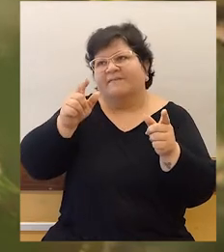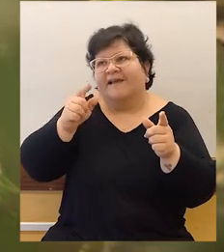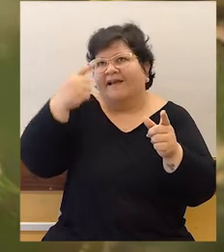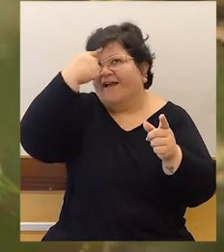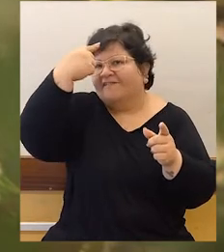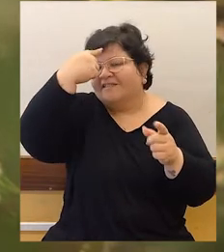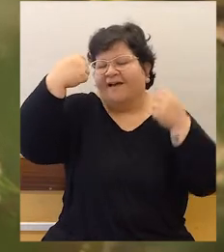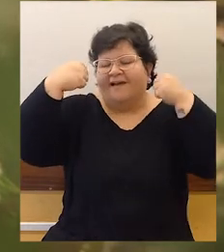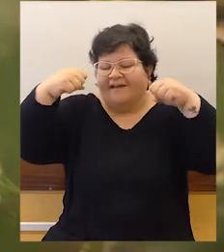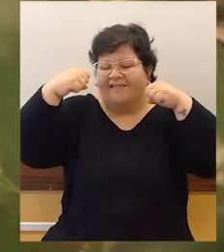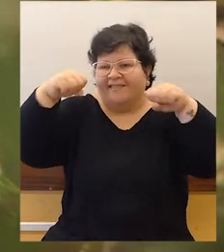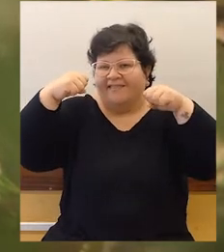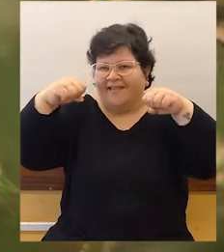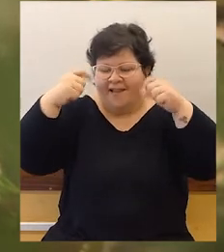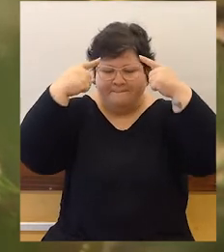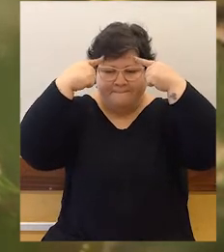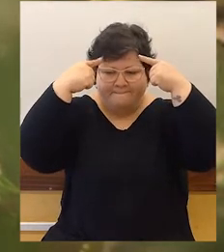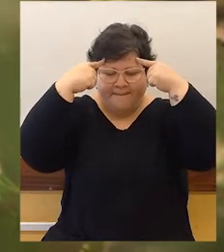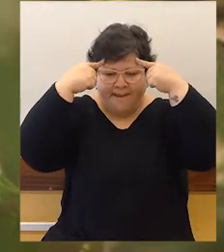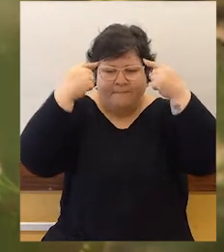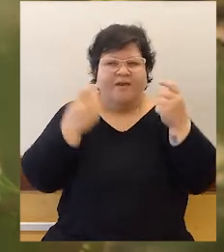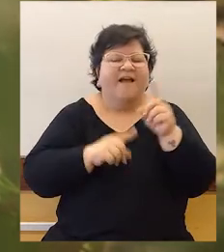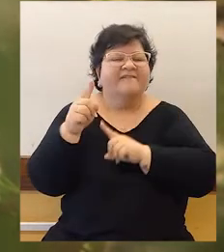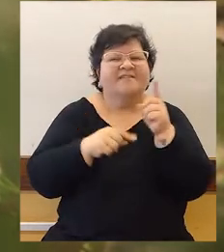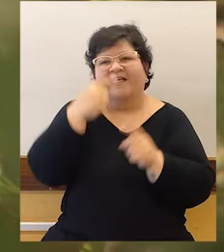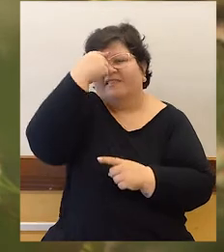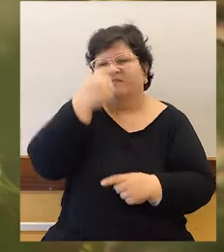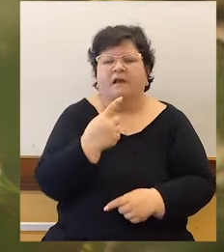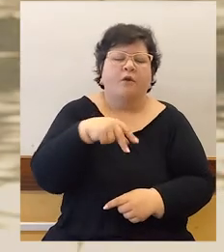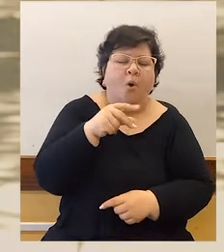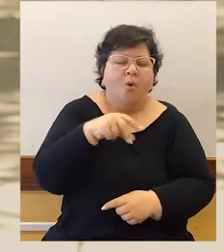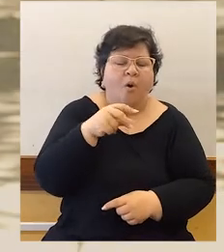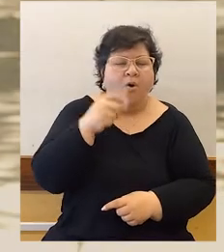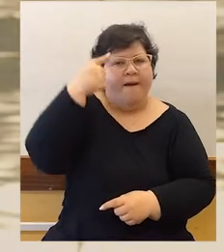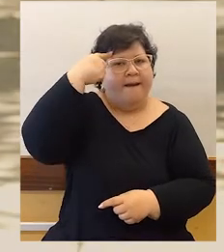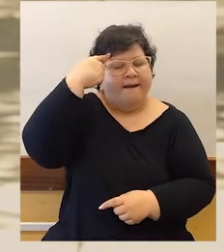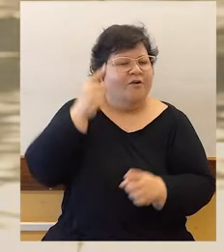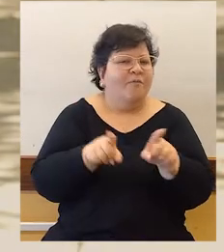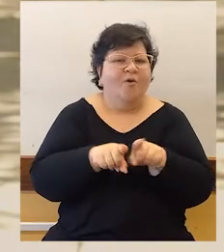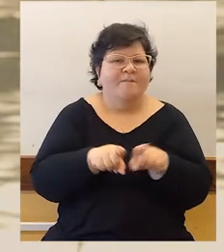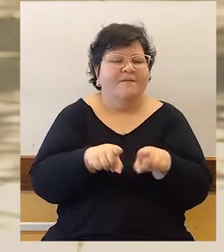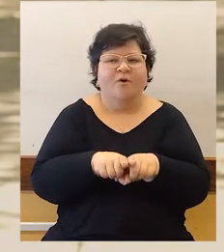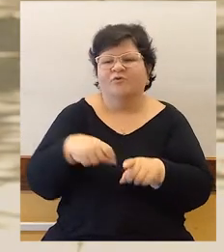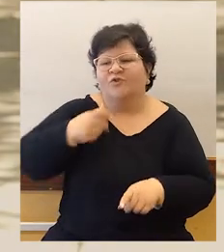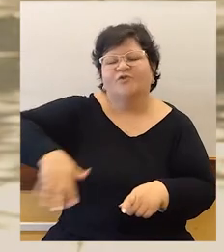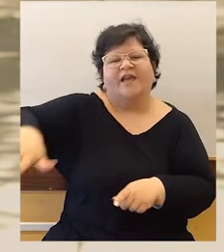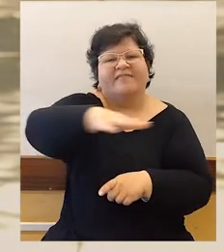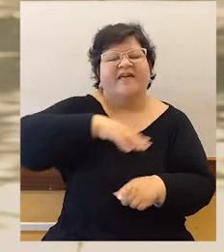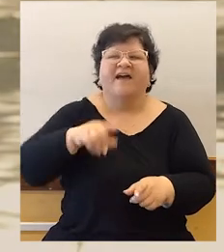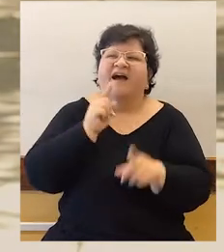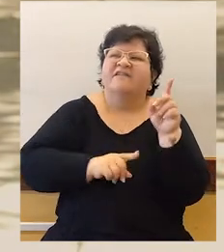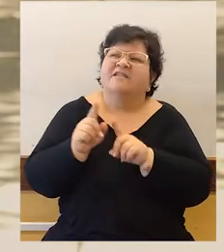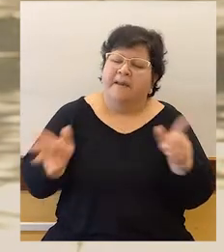cabeza, porque a veces la cabeza te juega en contra diciéndote que no vas a poder lograrlo, que es complicado, en realidad es medio parecido como con la sociedad, que a veces te dicen cuando tenés un